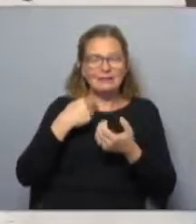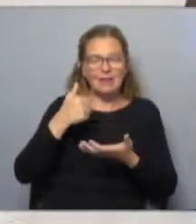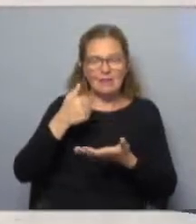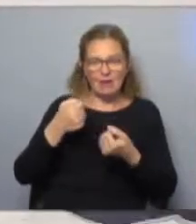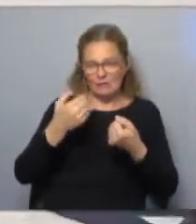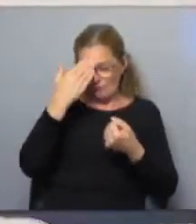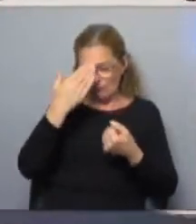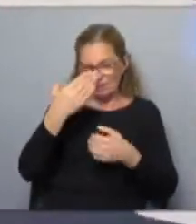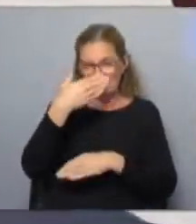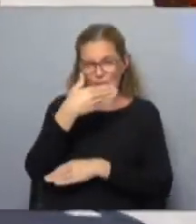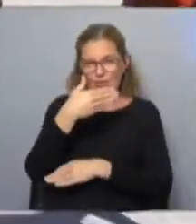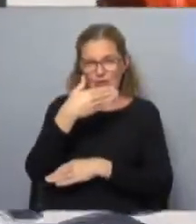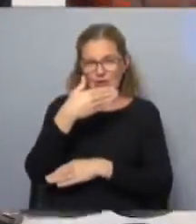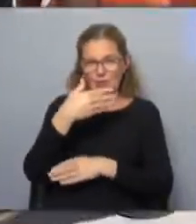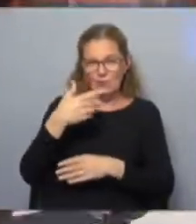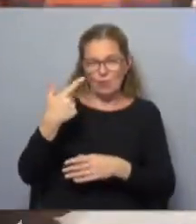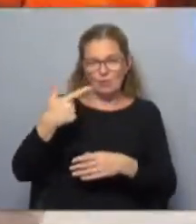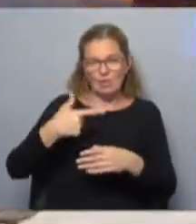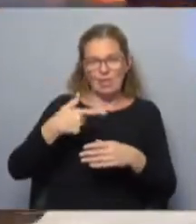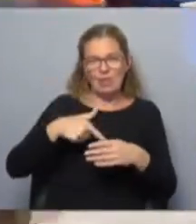estacionado frente al hotel recargando un depósito del establecimiento.